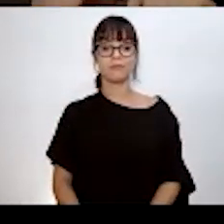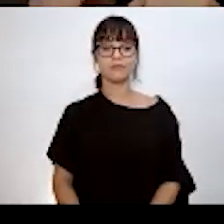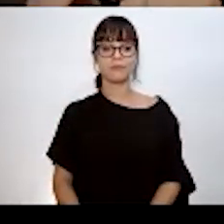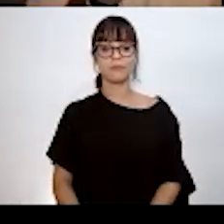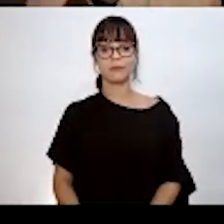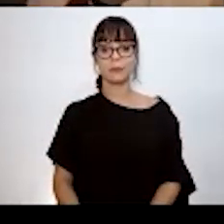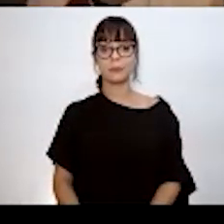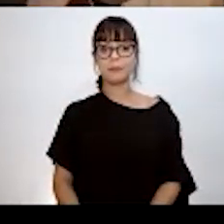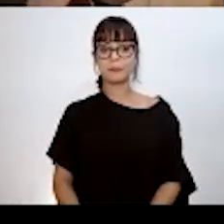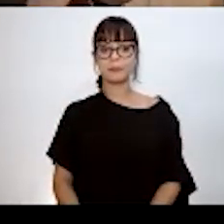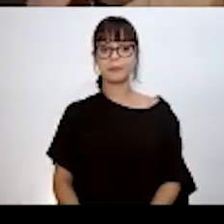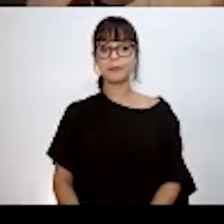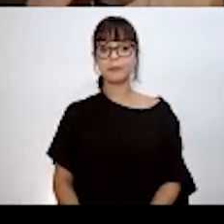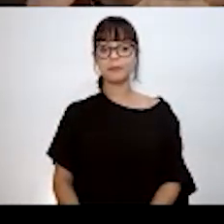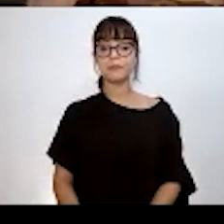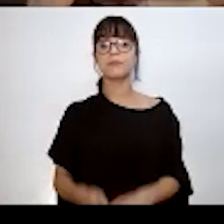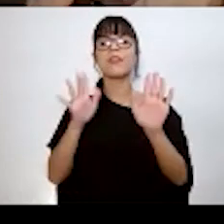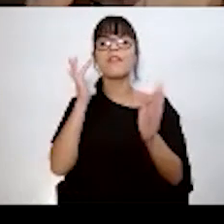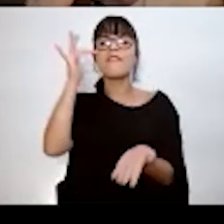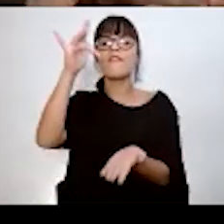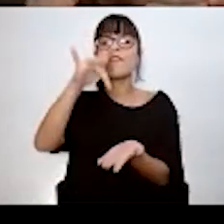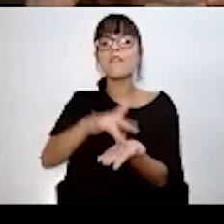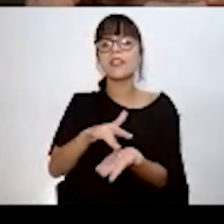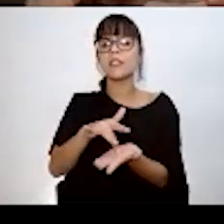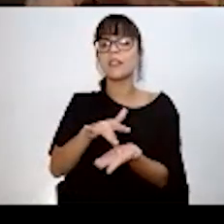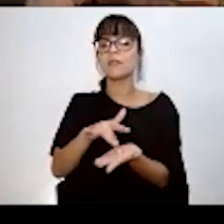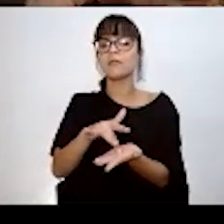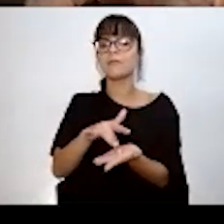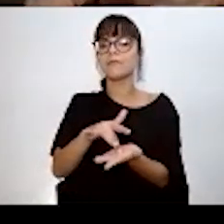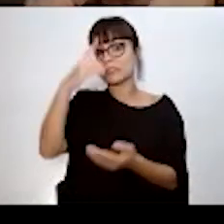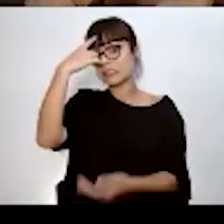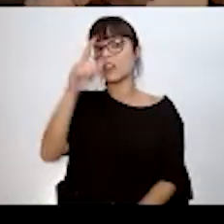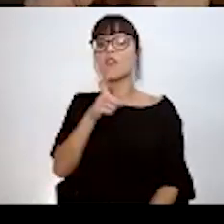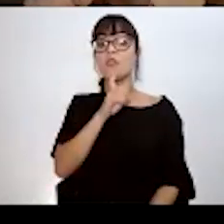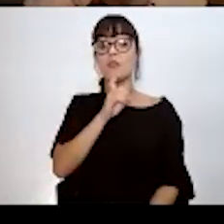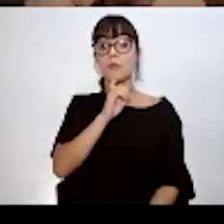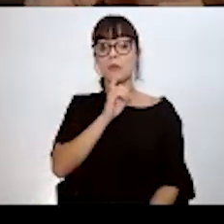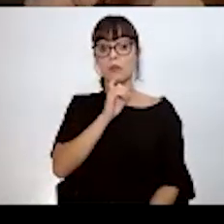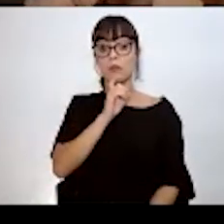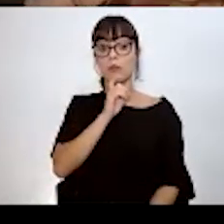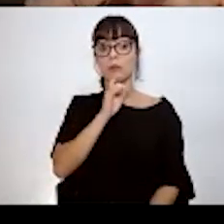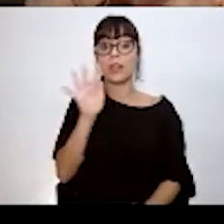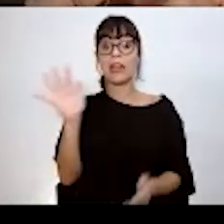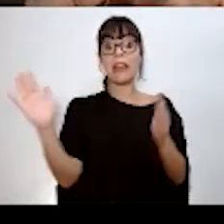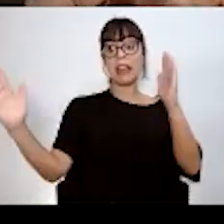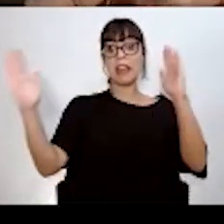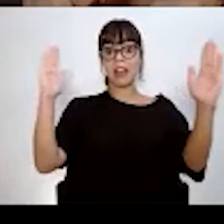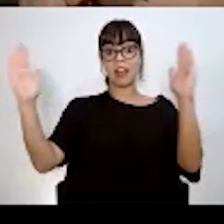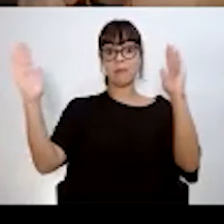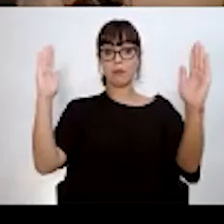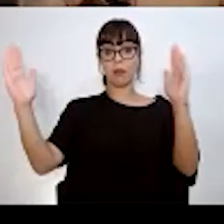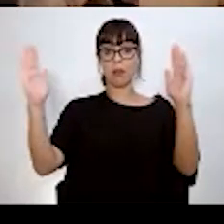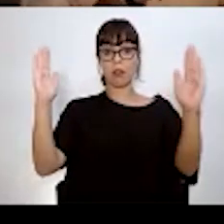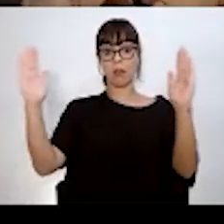Pero ¿cómo veíamos esas fechas de carbono 14? Constituían elementos que nos definían un marco de temporalidad cerrado.